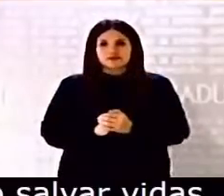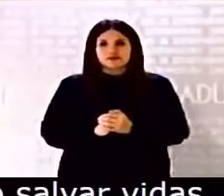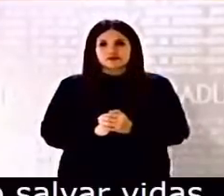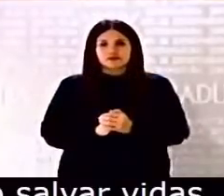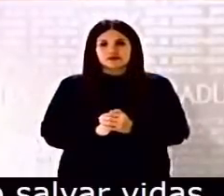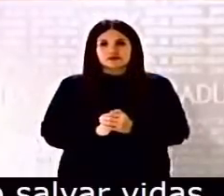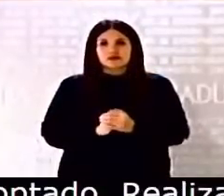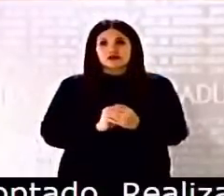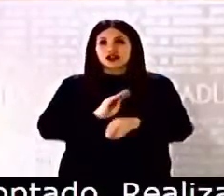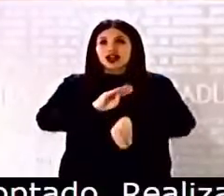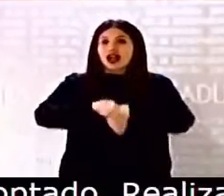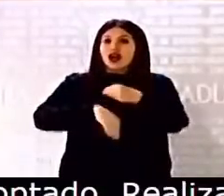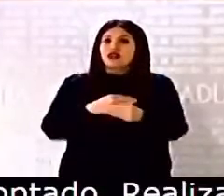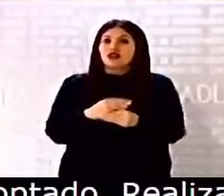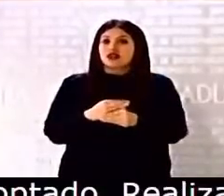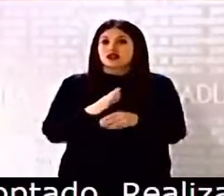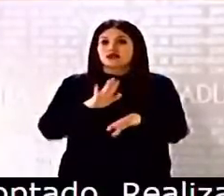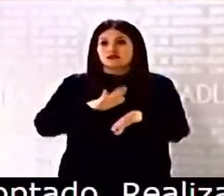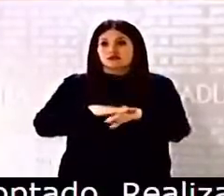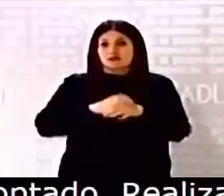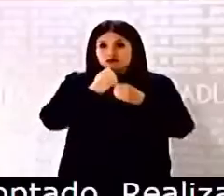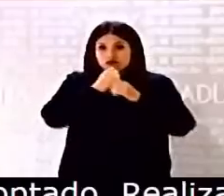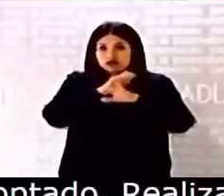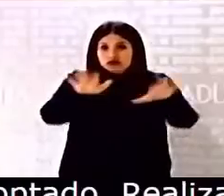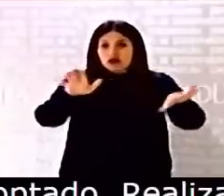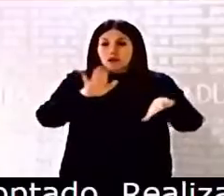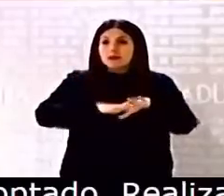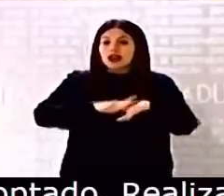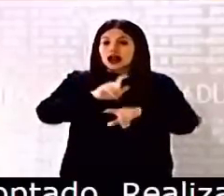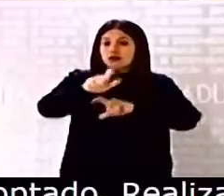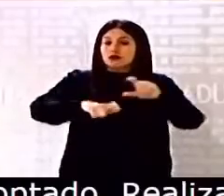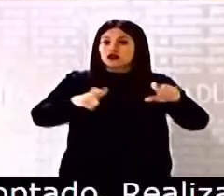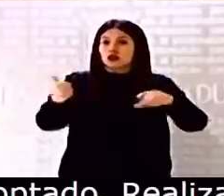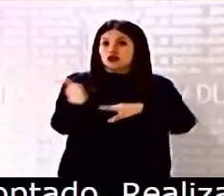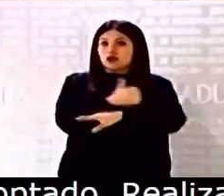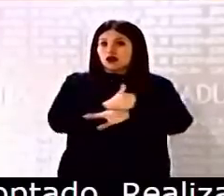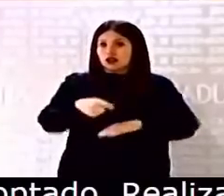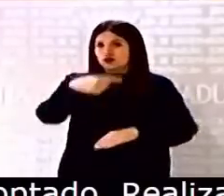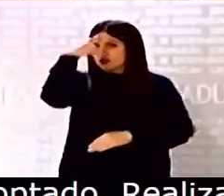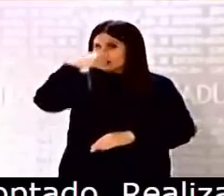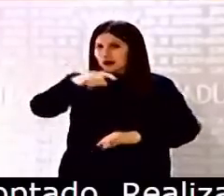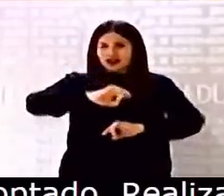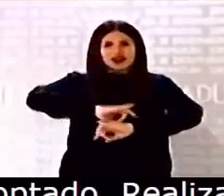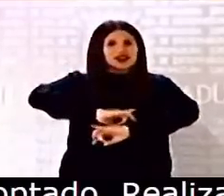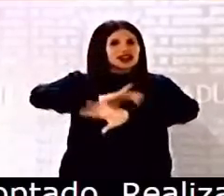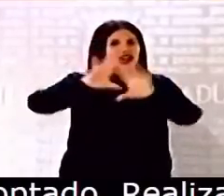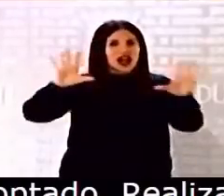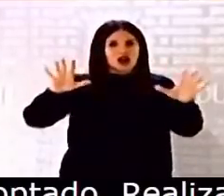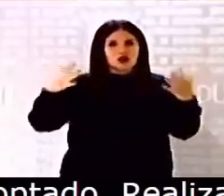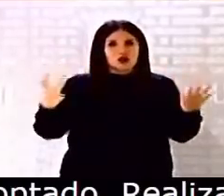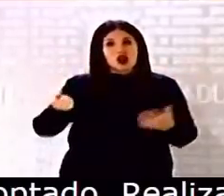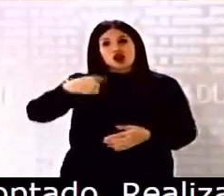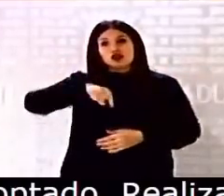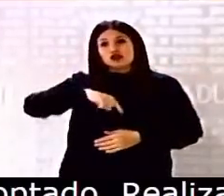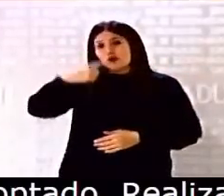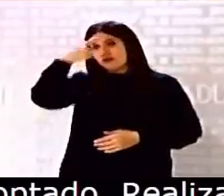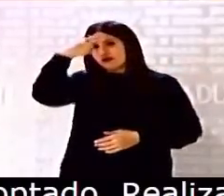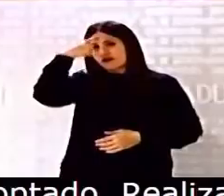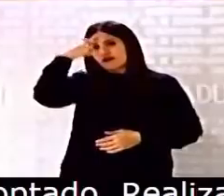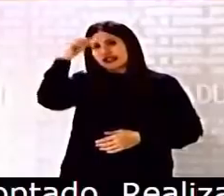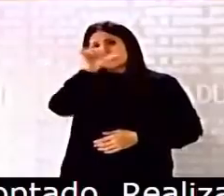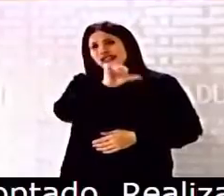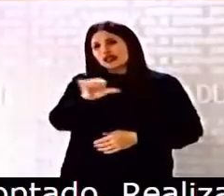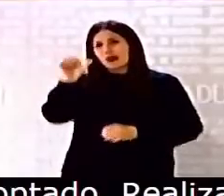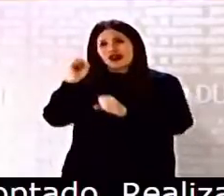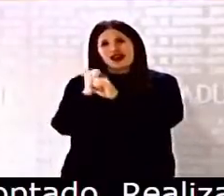campaña donde a la población le quede claro, de una vez por todas, que no salvamos semanas, sino que lo